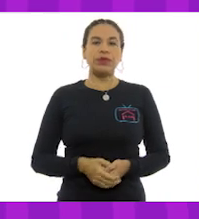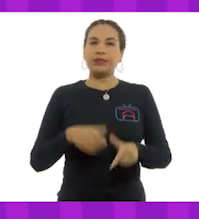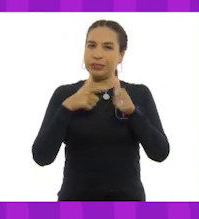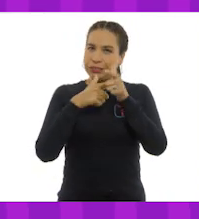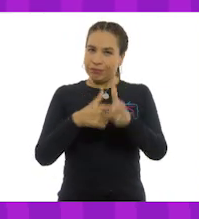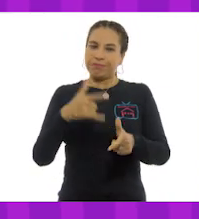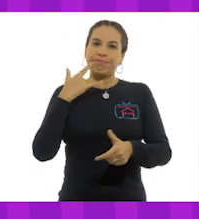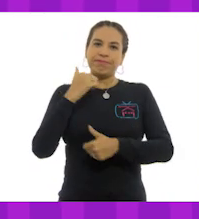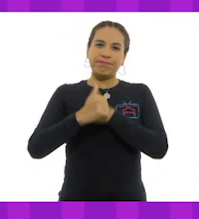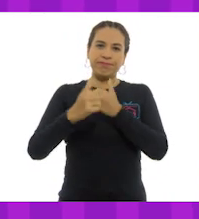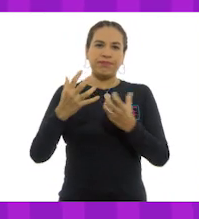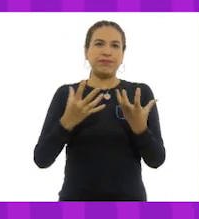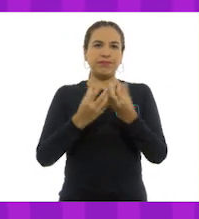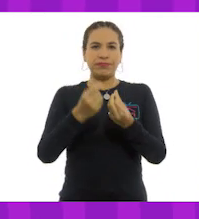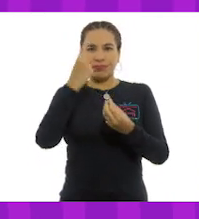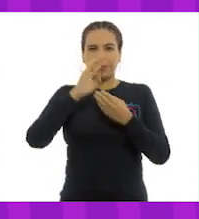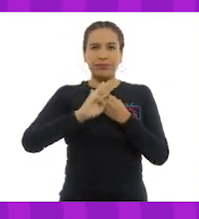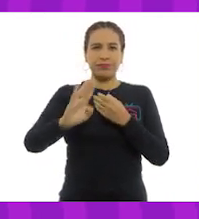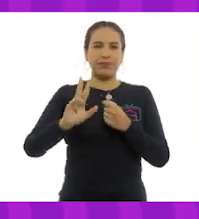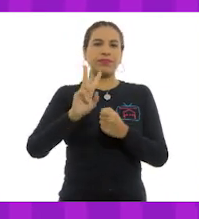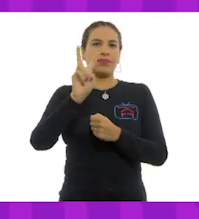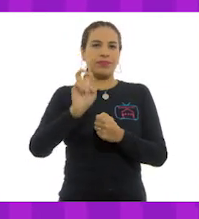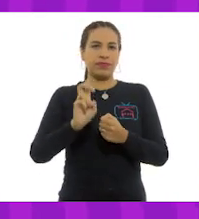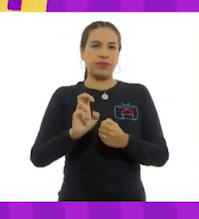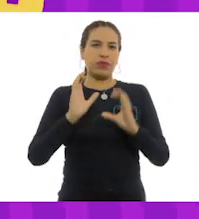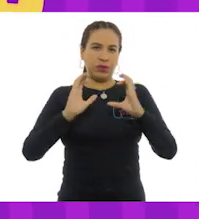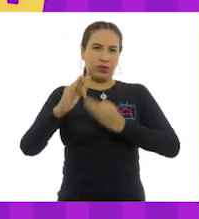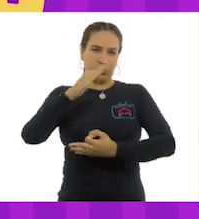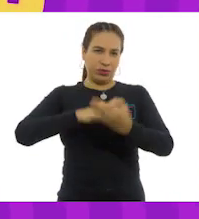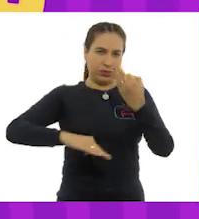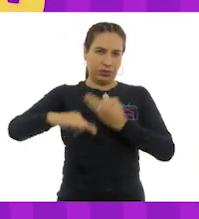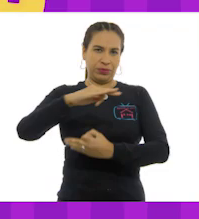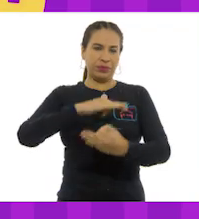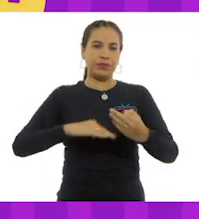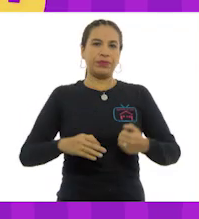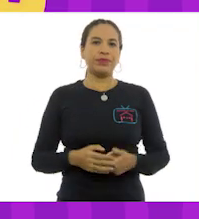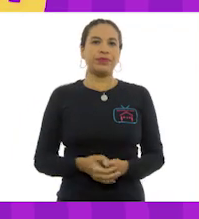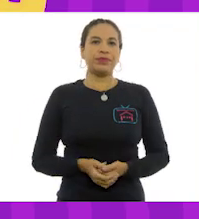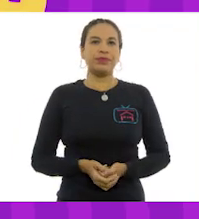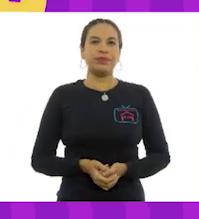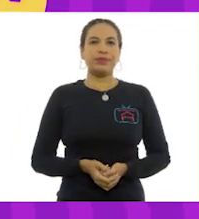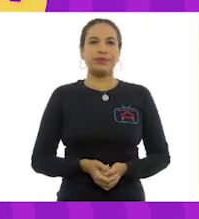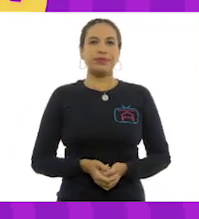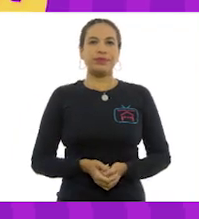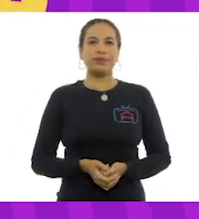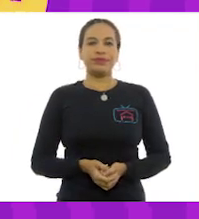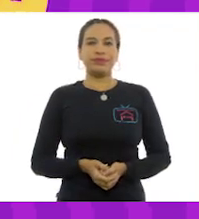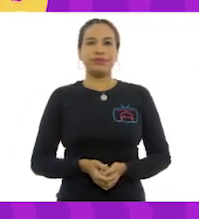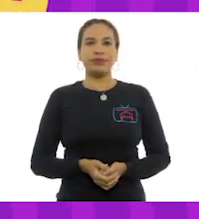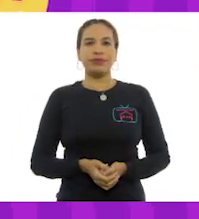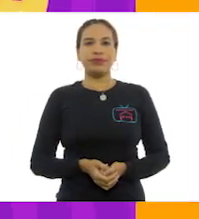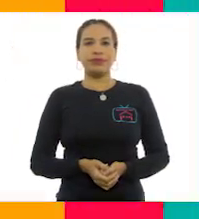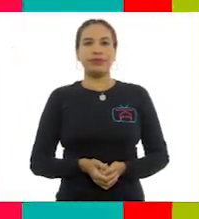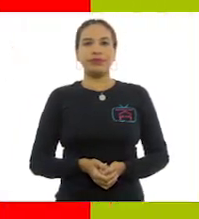Sigamos luchando juntos contra este virus, cuidándonos los unos a los otros.